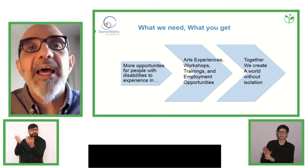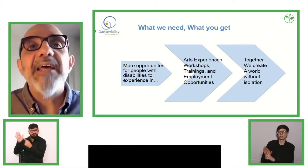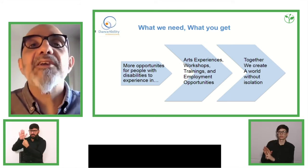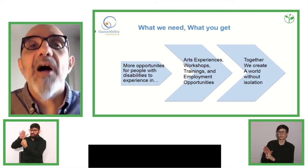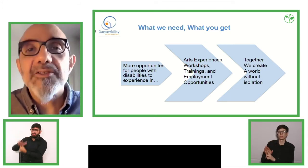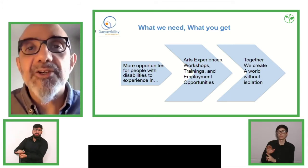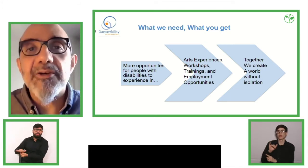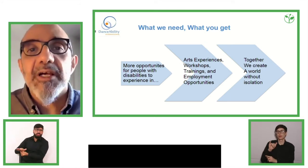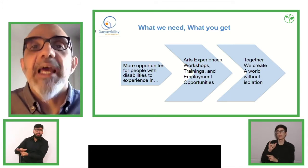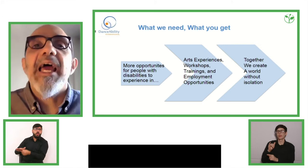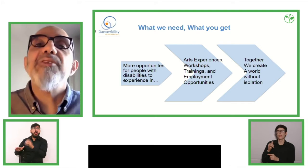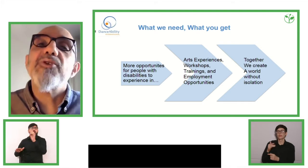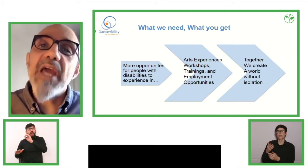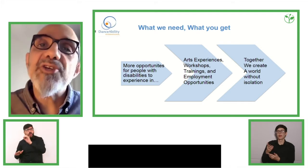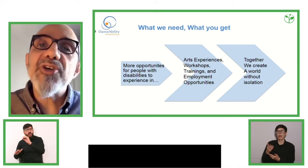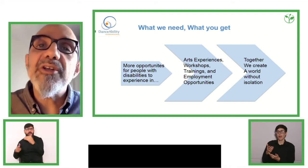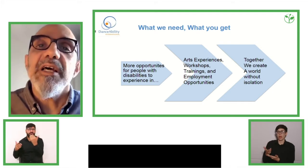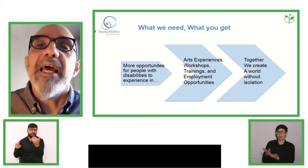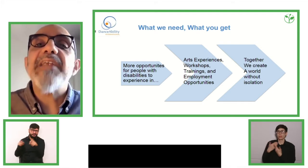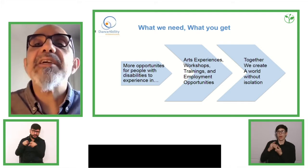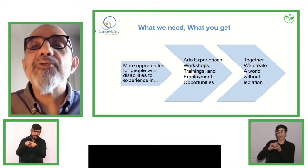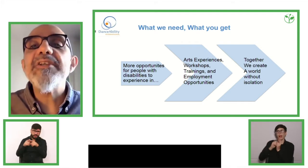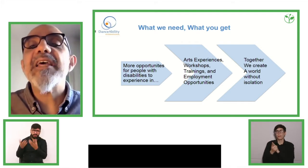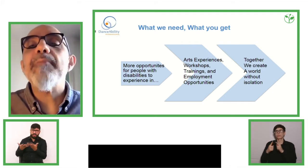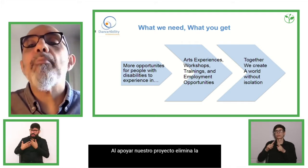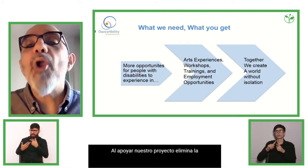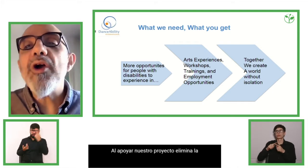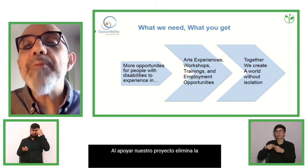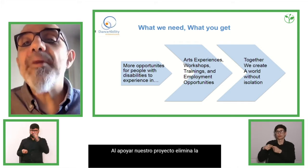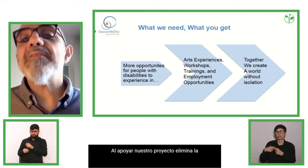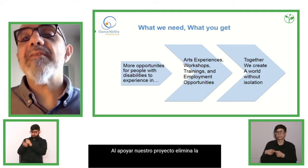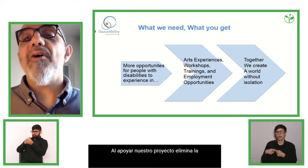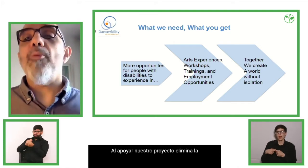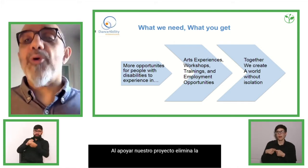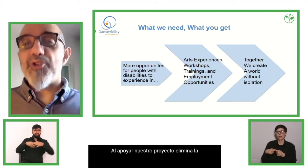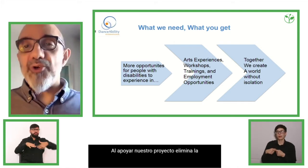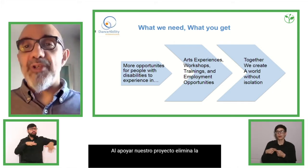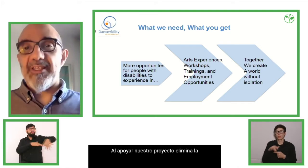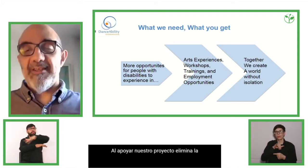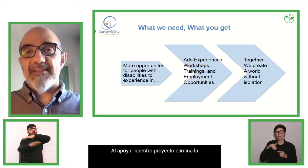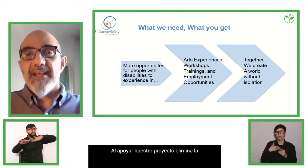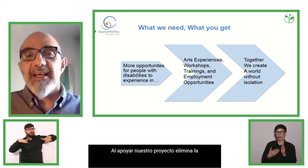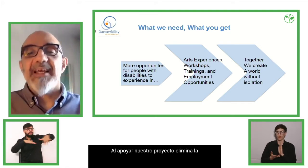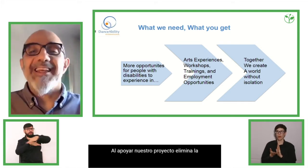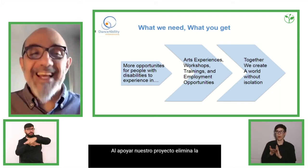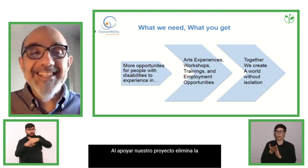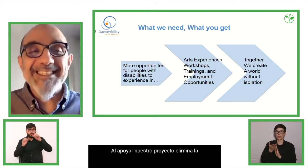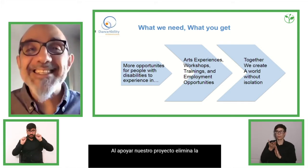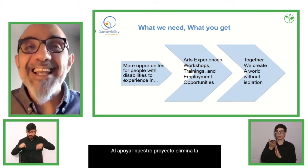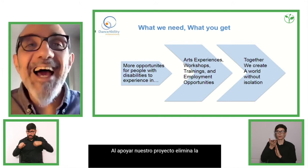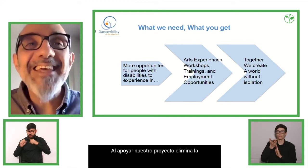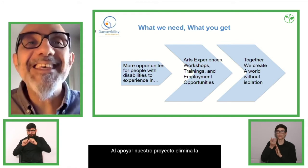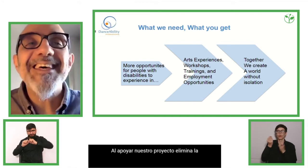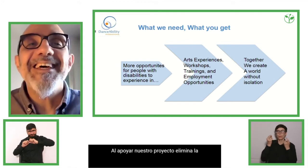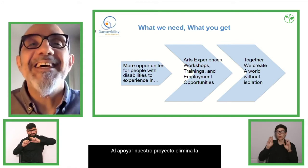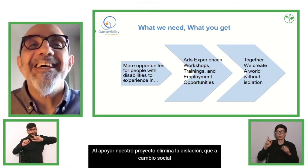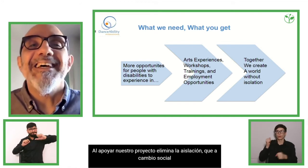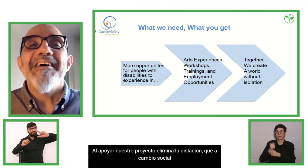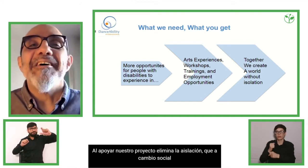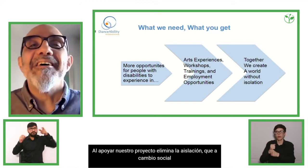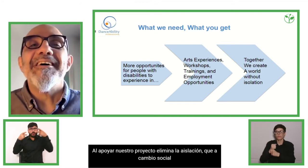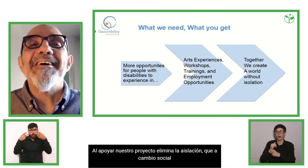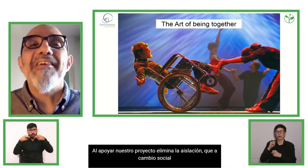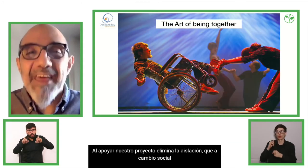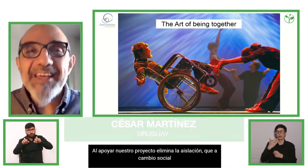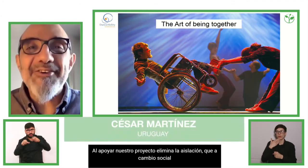social y también un aumento de las oportunidades de empleo y la